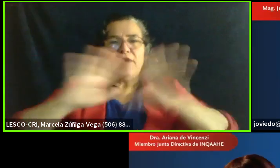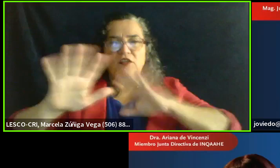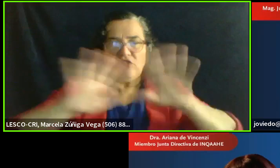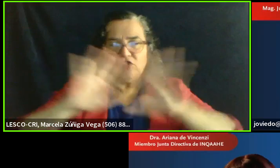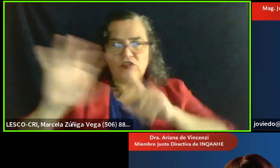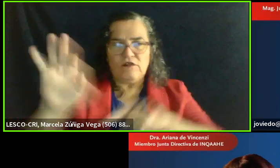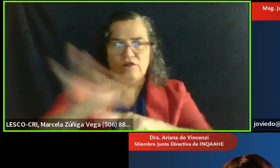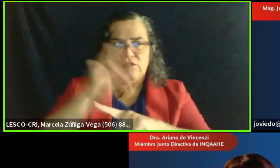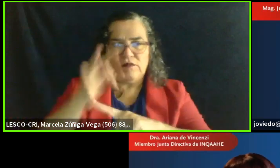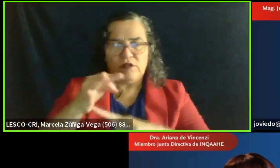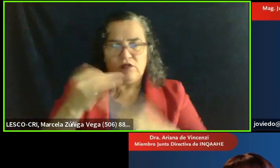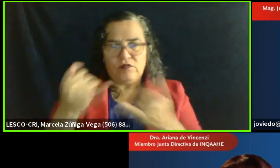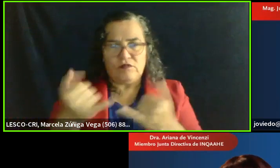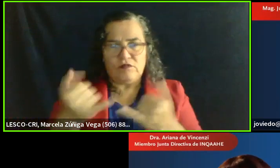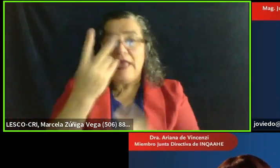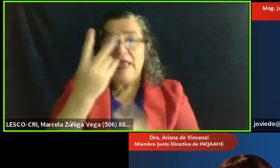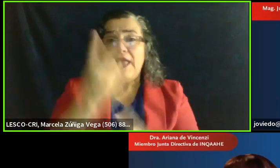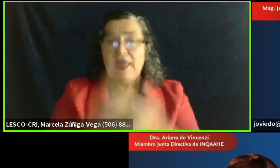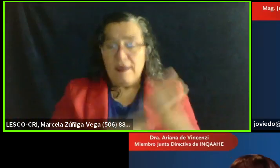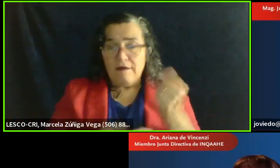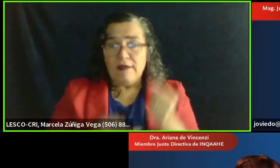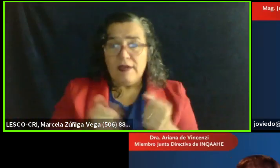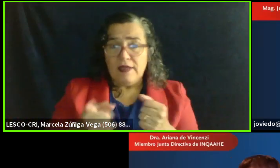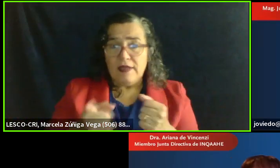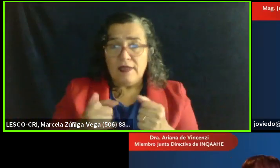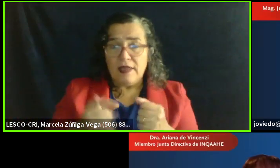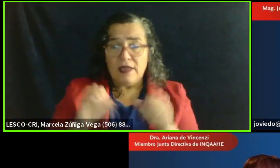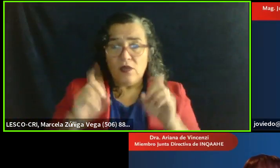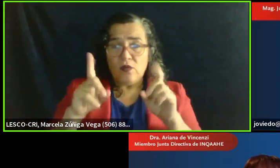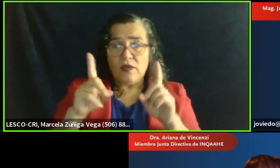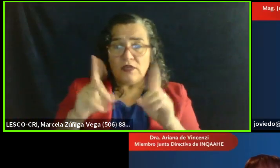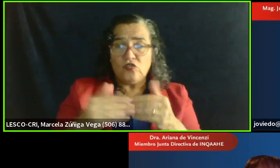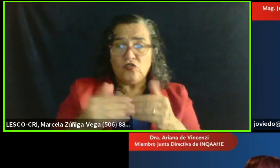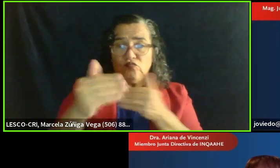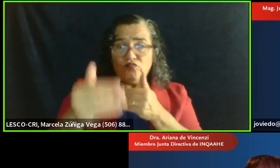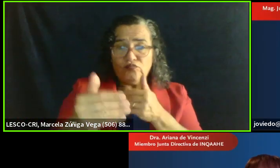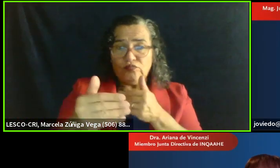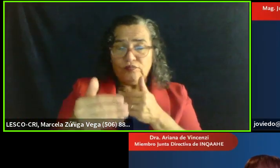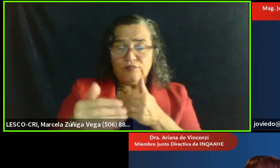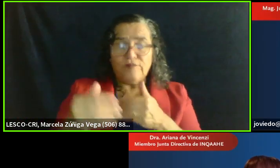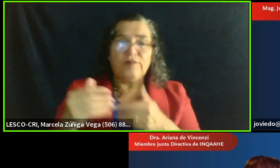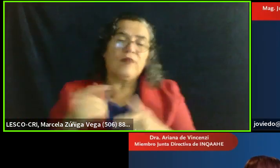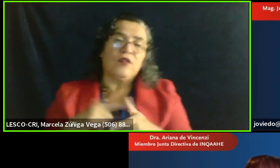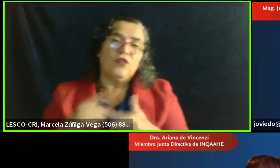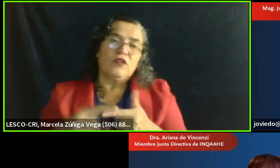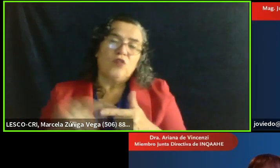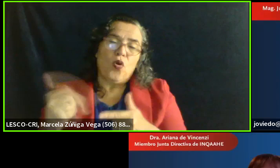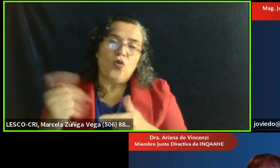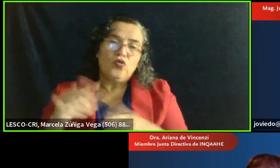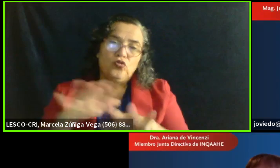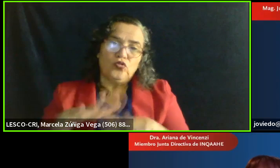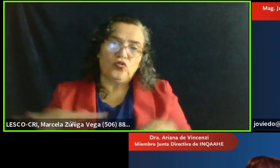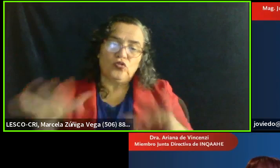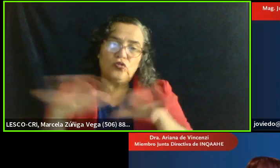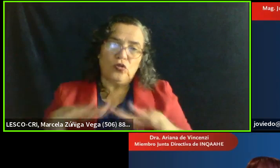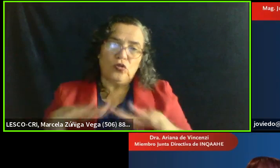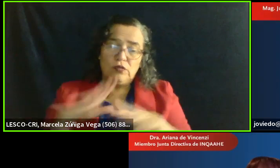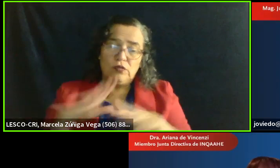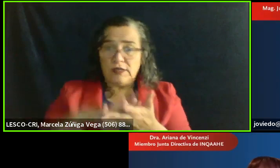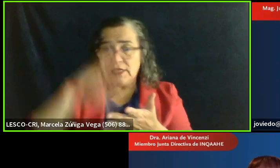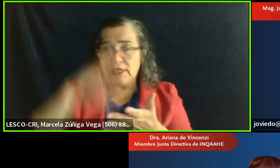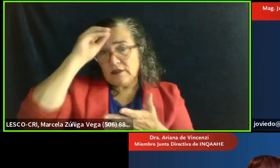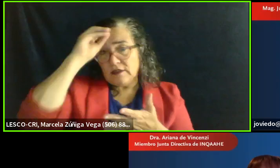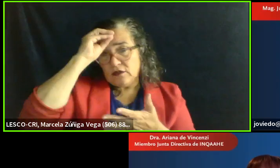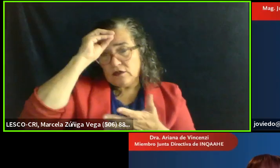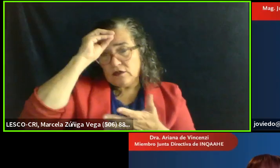modalidad híbrida e incluso educación a distancia, habilitar otros contextos de aprendizaje e inclusive